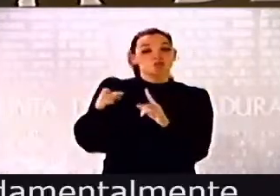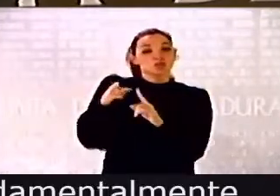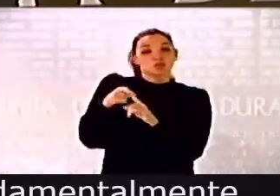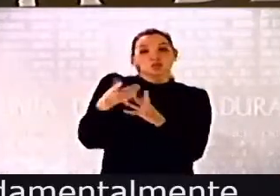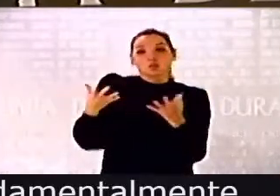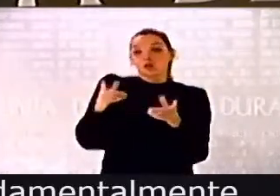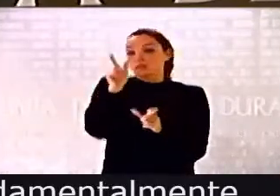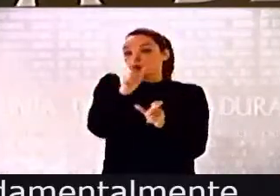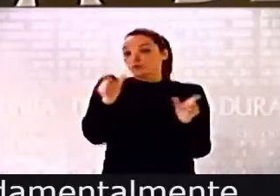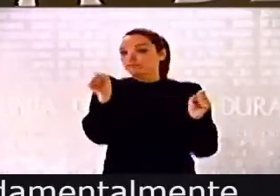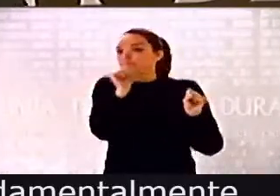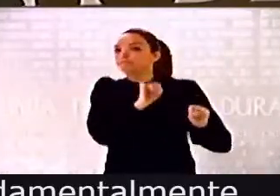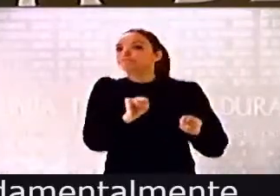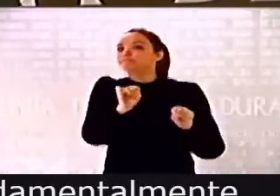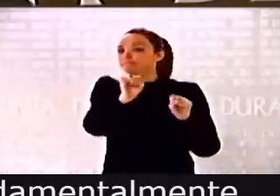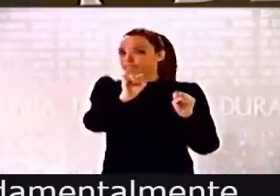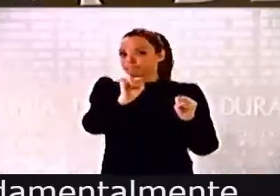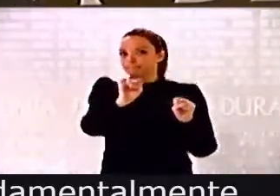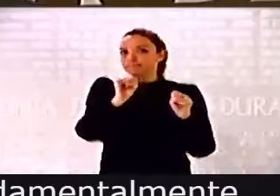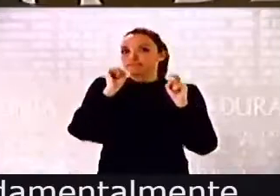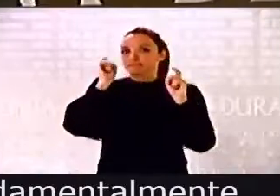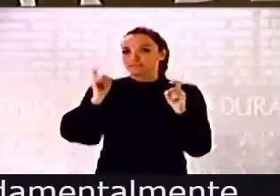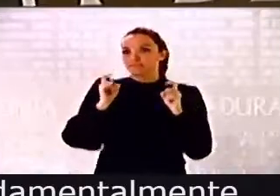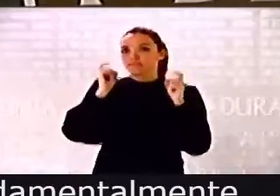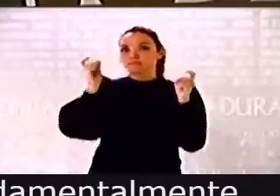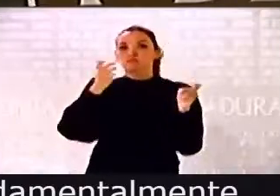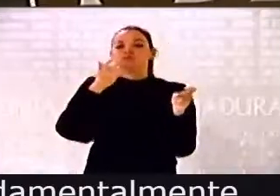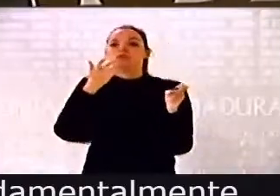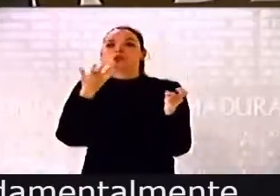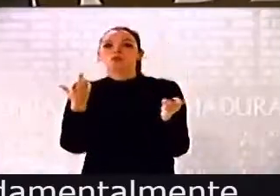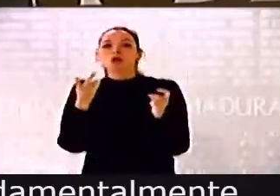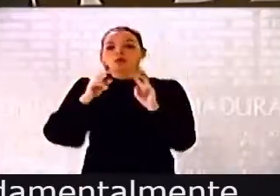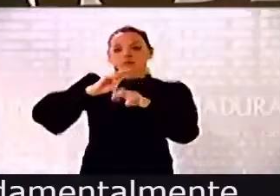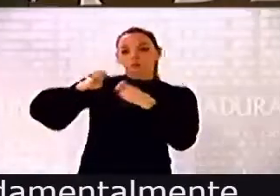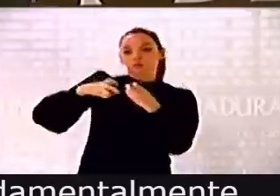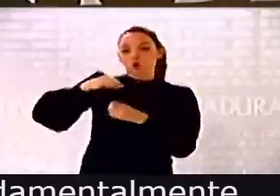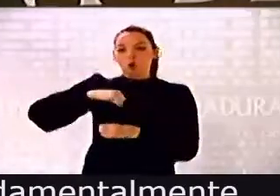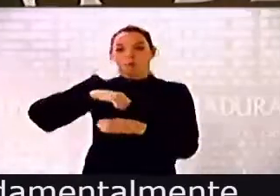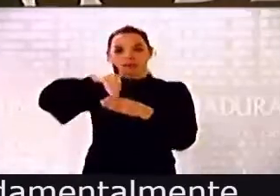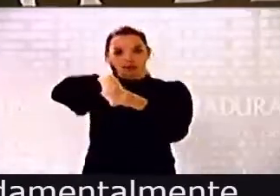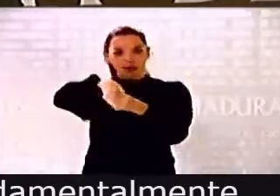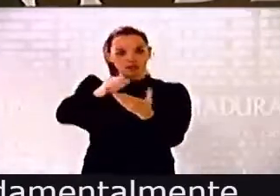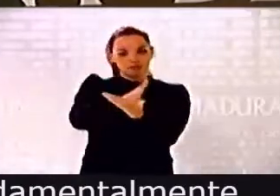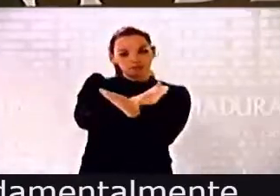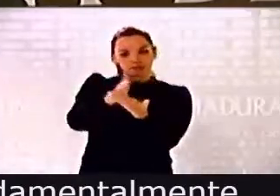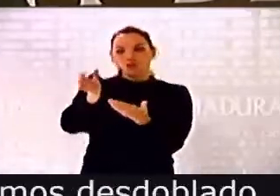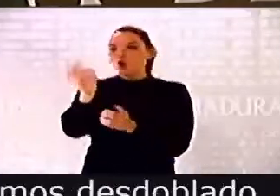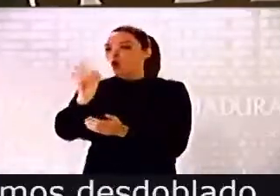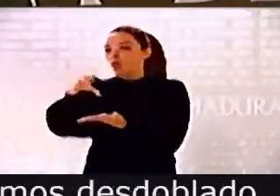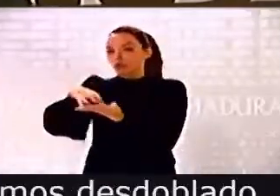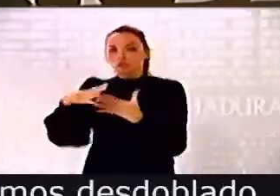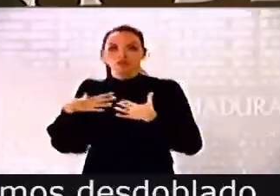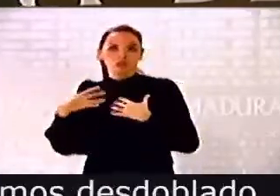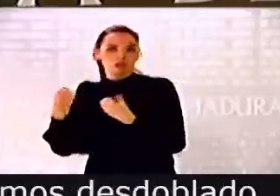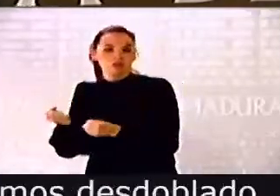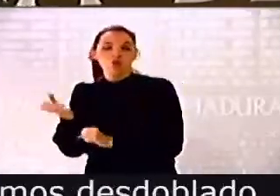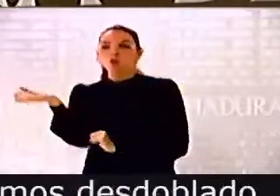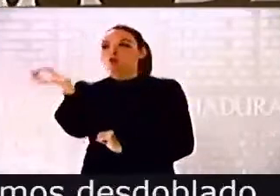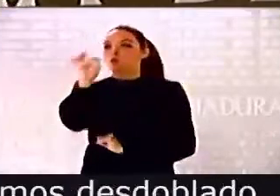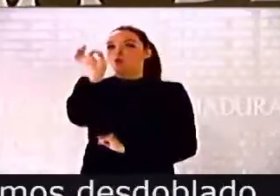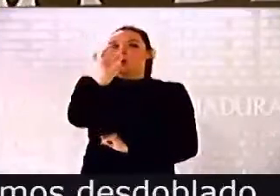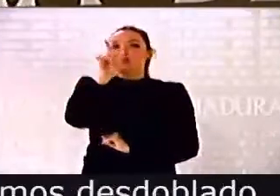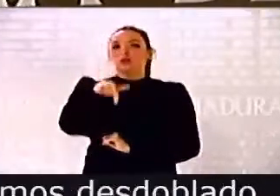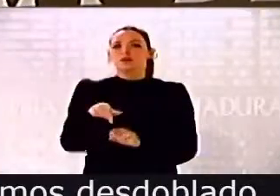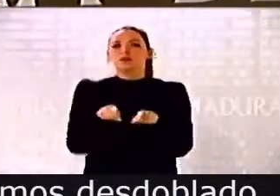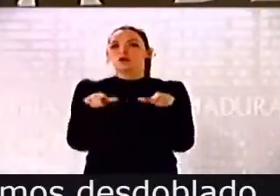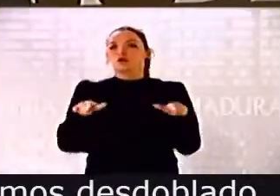a la población, es decir, hemos desdoblado circuitos en hospitales, en centros sanitarios en general, hemos acondicionado determinadas